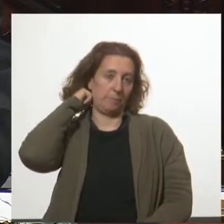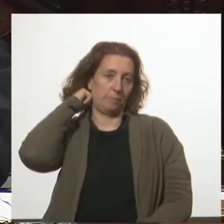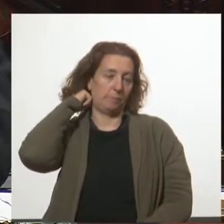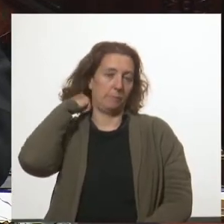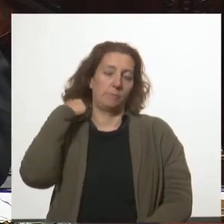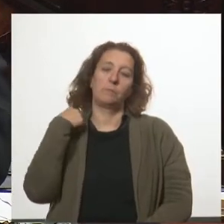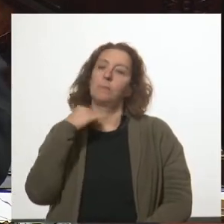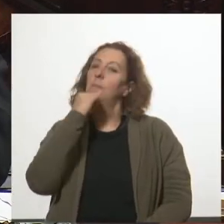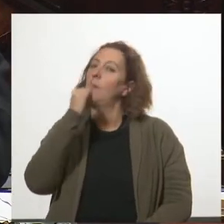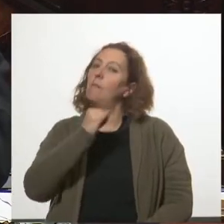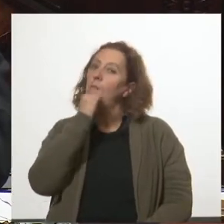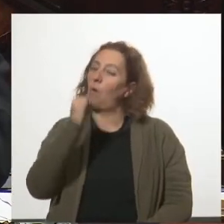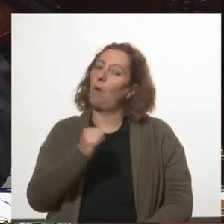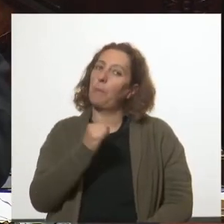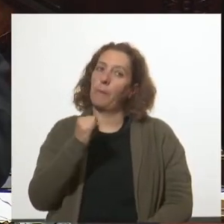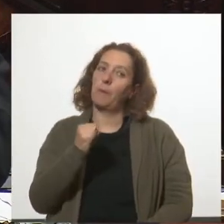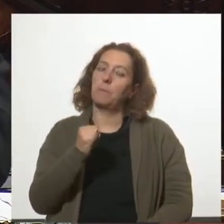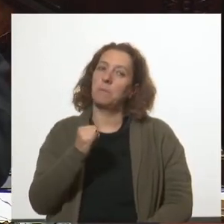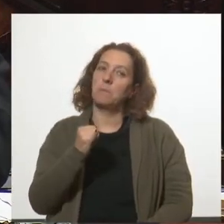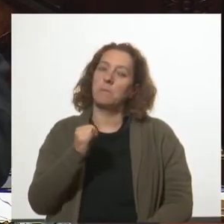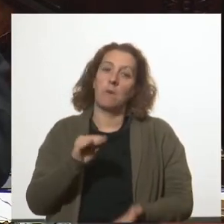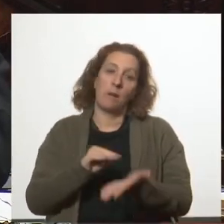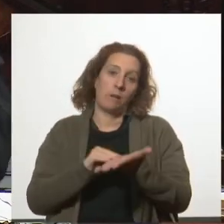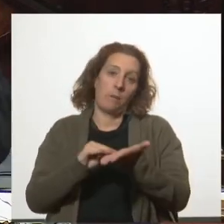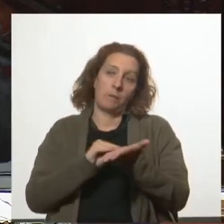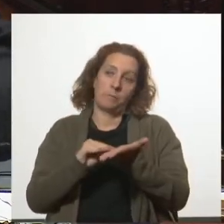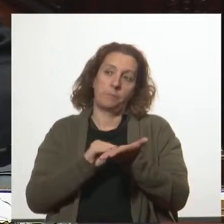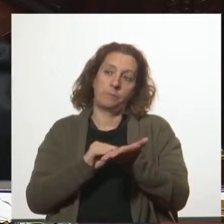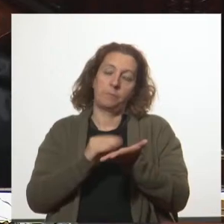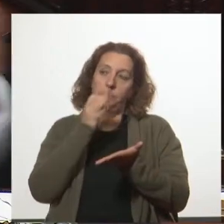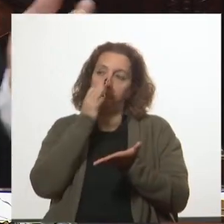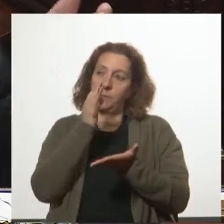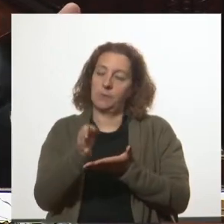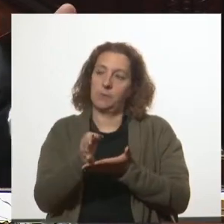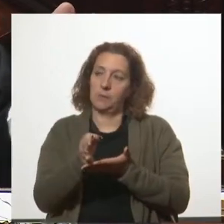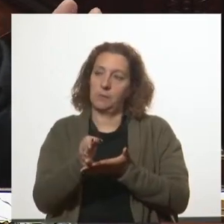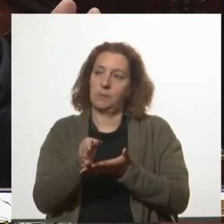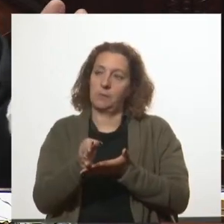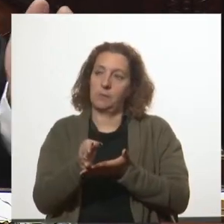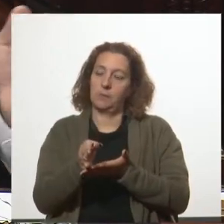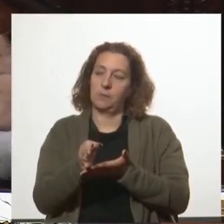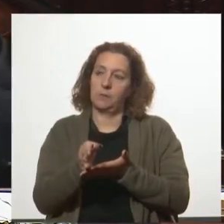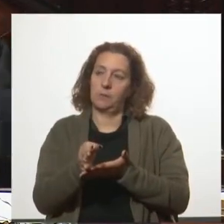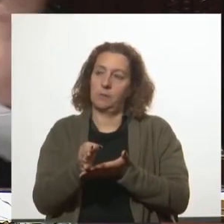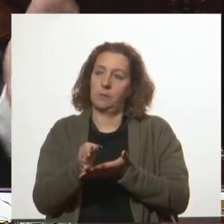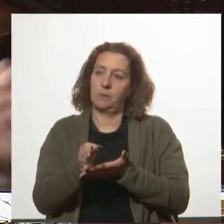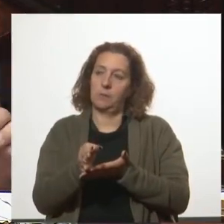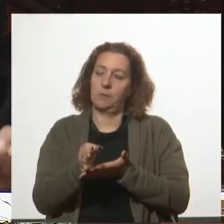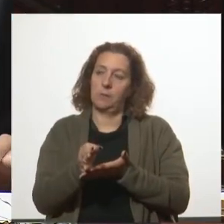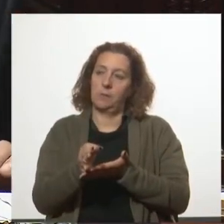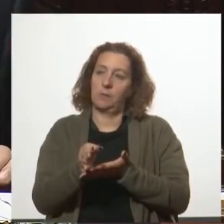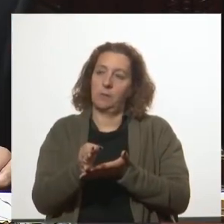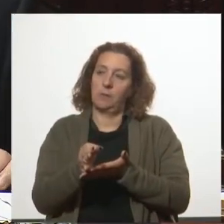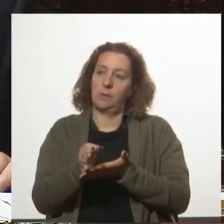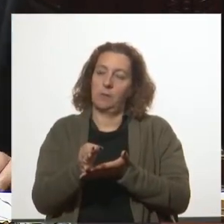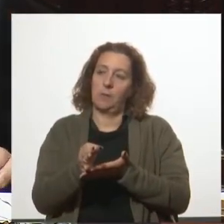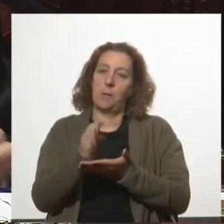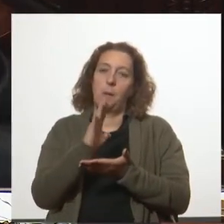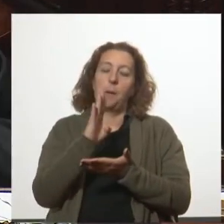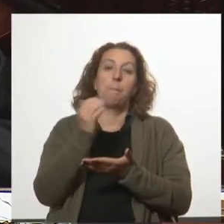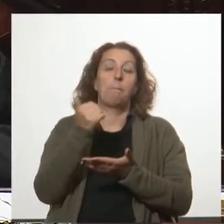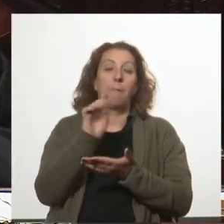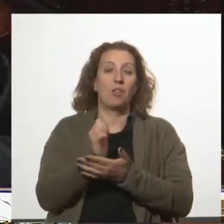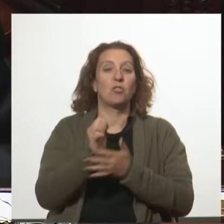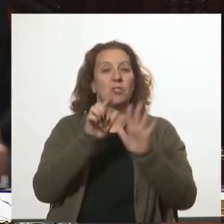el informe de uno de sus escribanos donde me dice que el padrón 72 mil